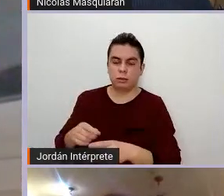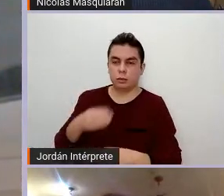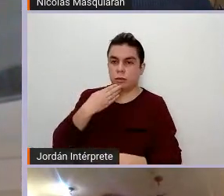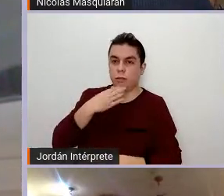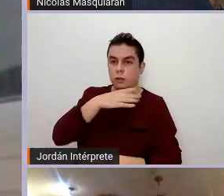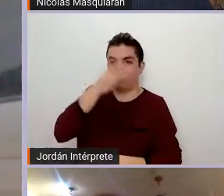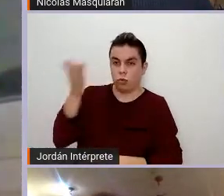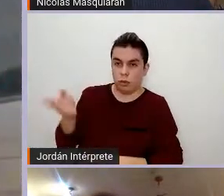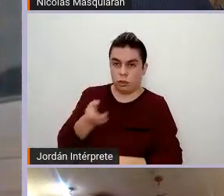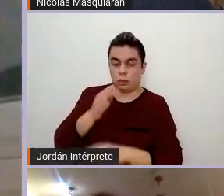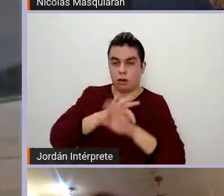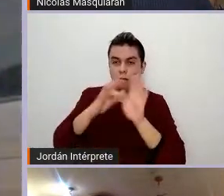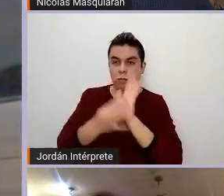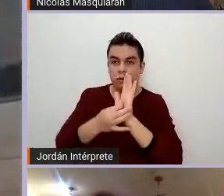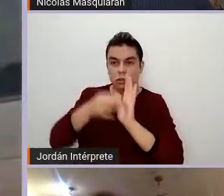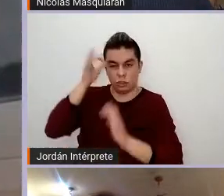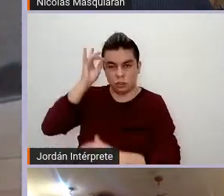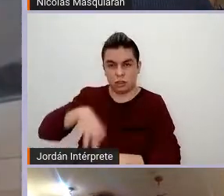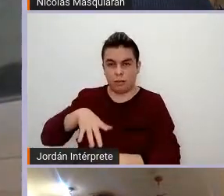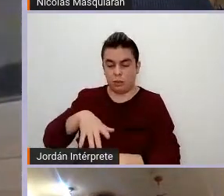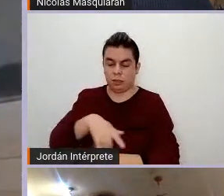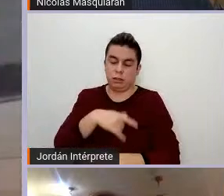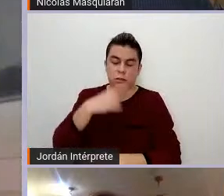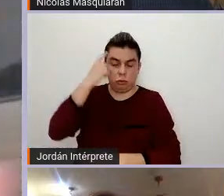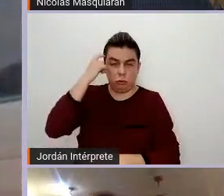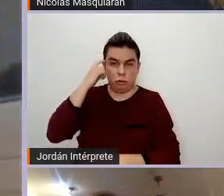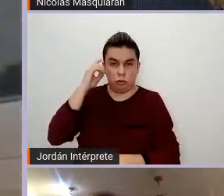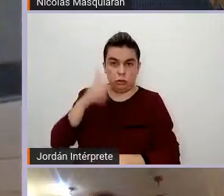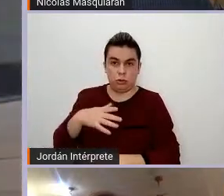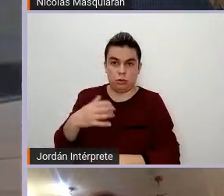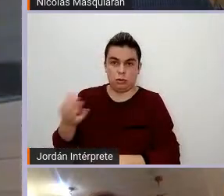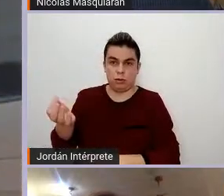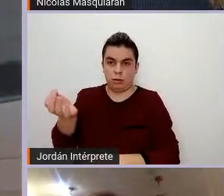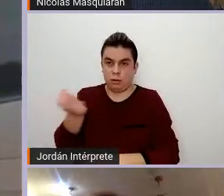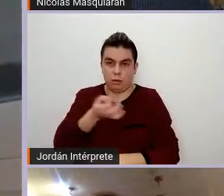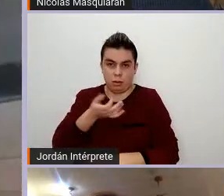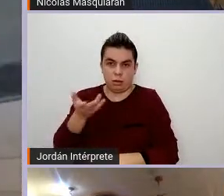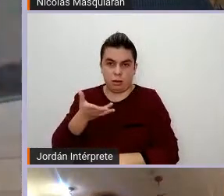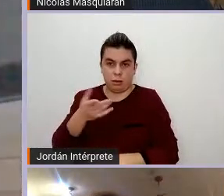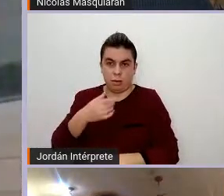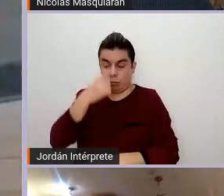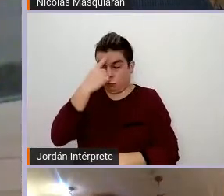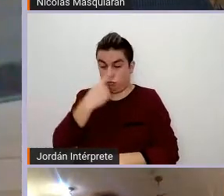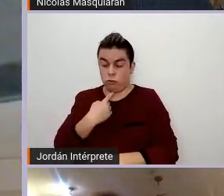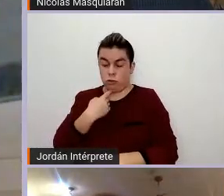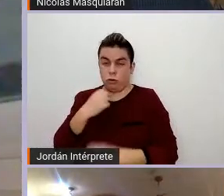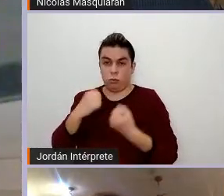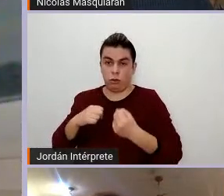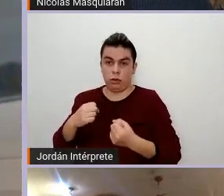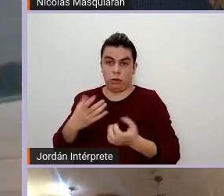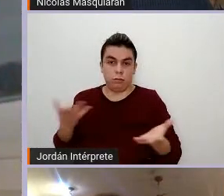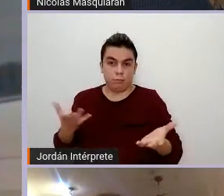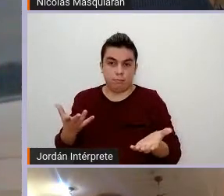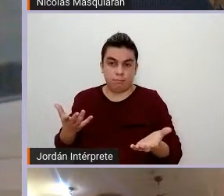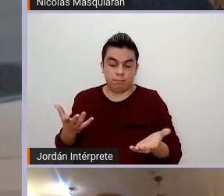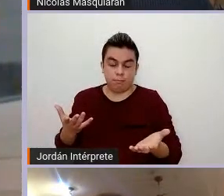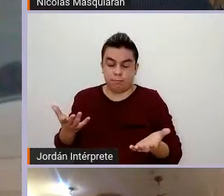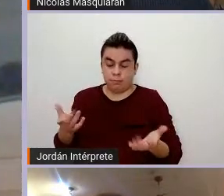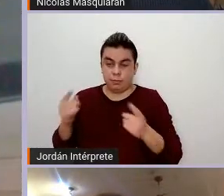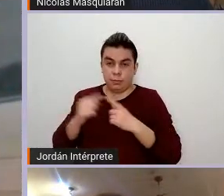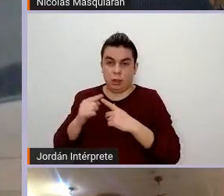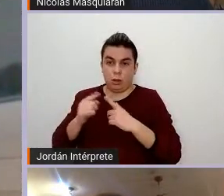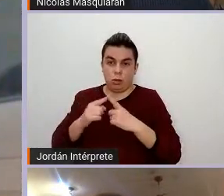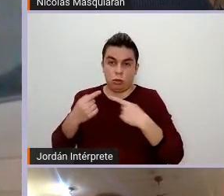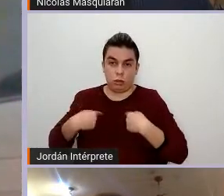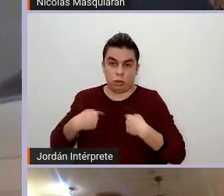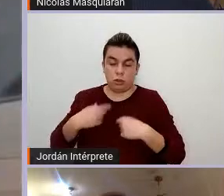esto mismo, por lo que, bueno, yo quedo a disposición también del museo para poder,